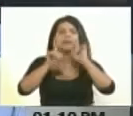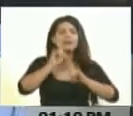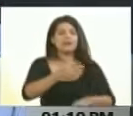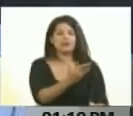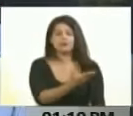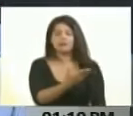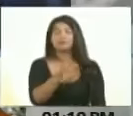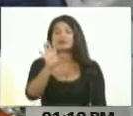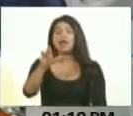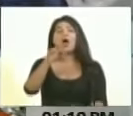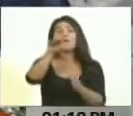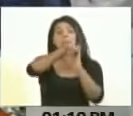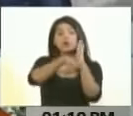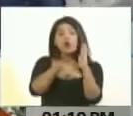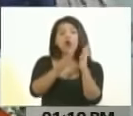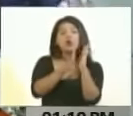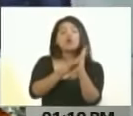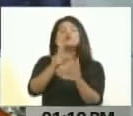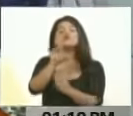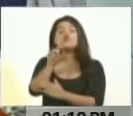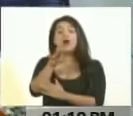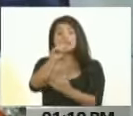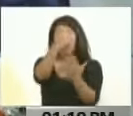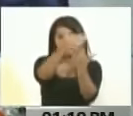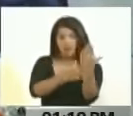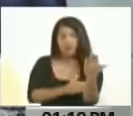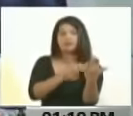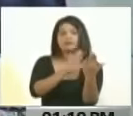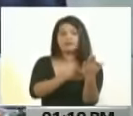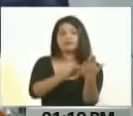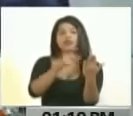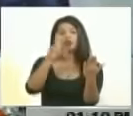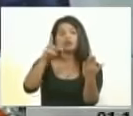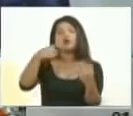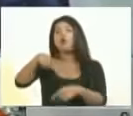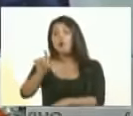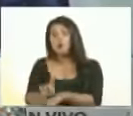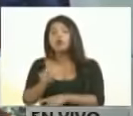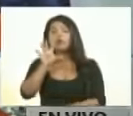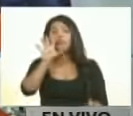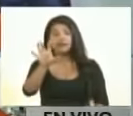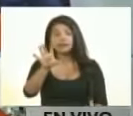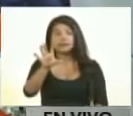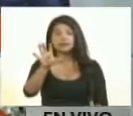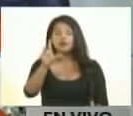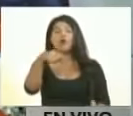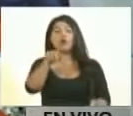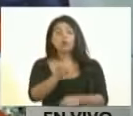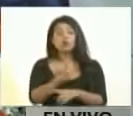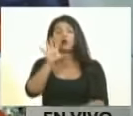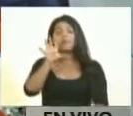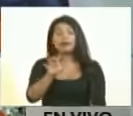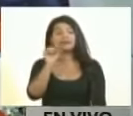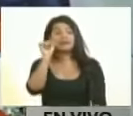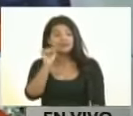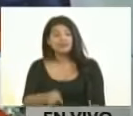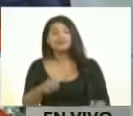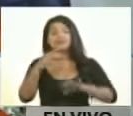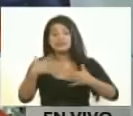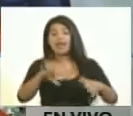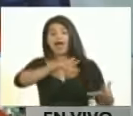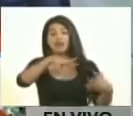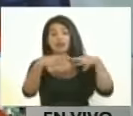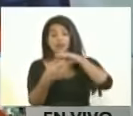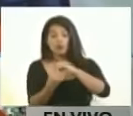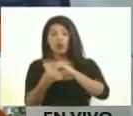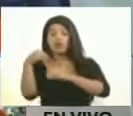nosotros lo demostramos, el único país justamente por su modelo garantista de democracia y